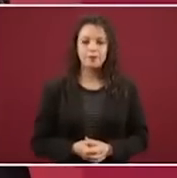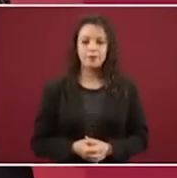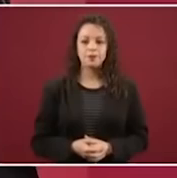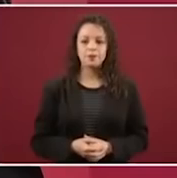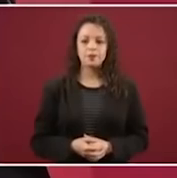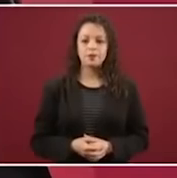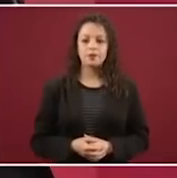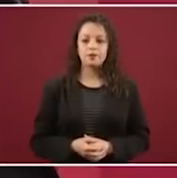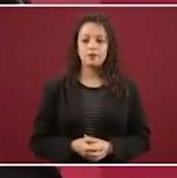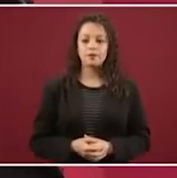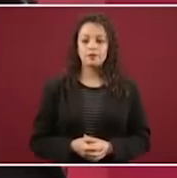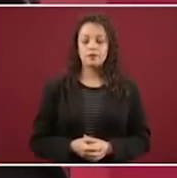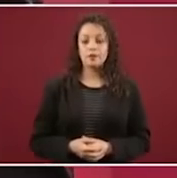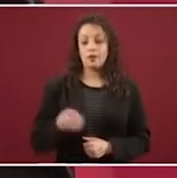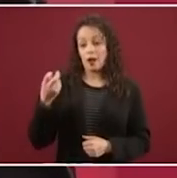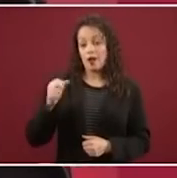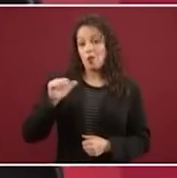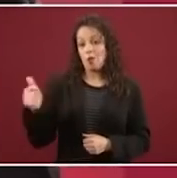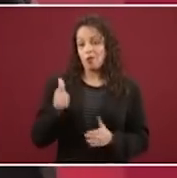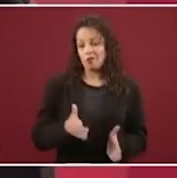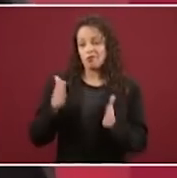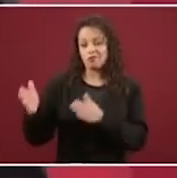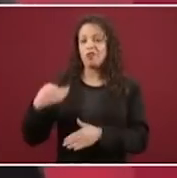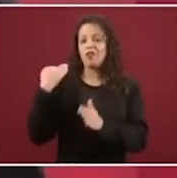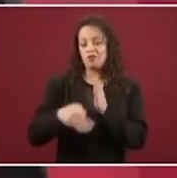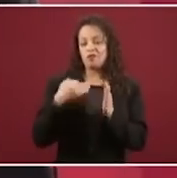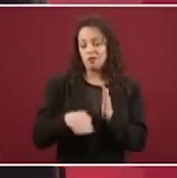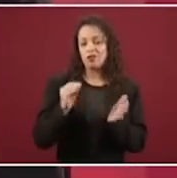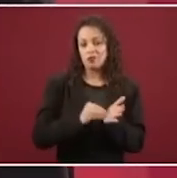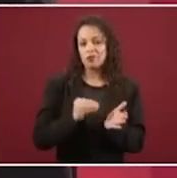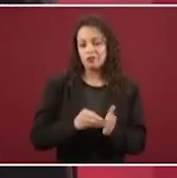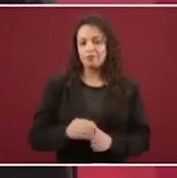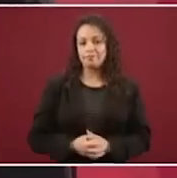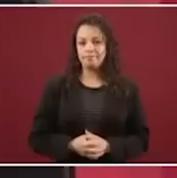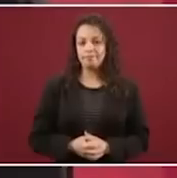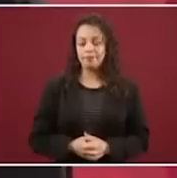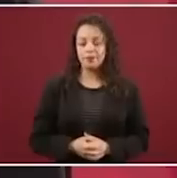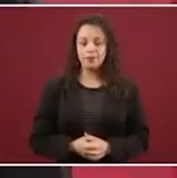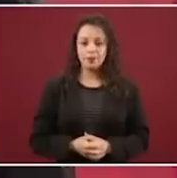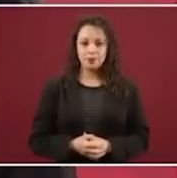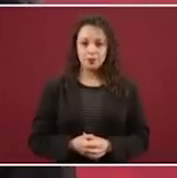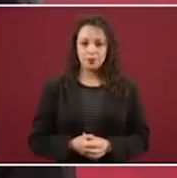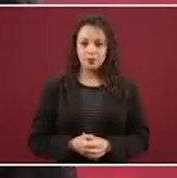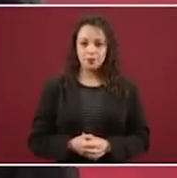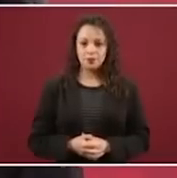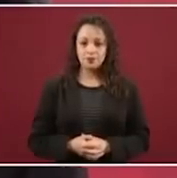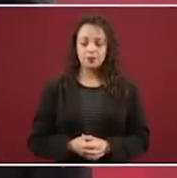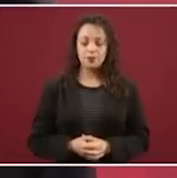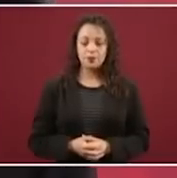es otra asignatura pendiente. No